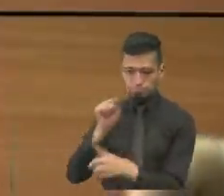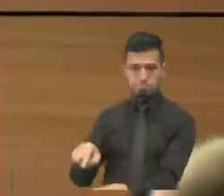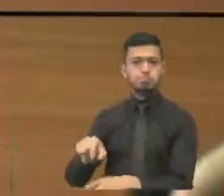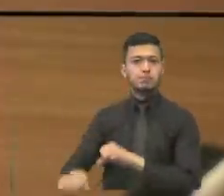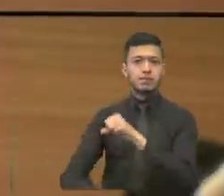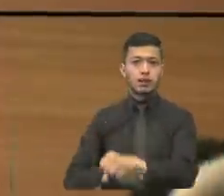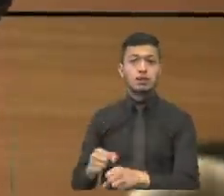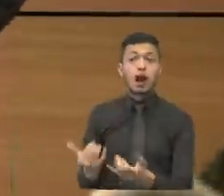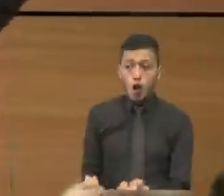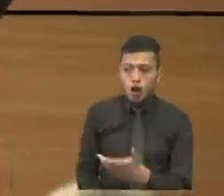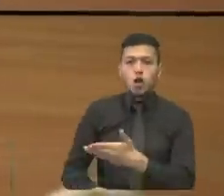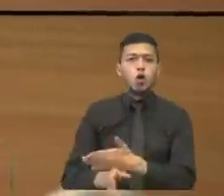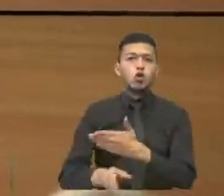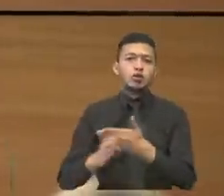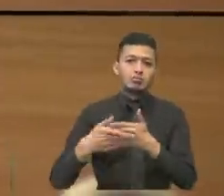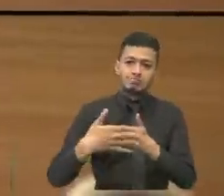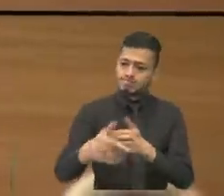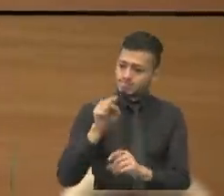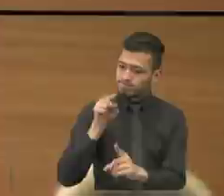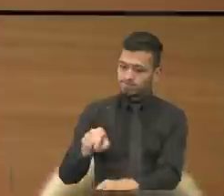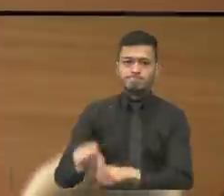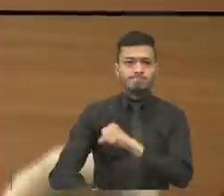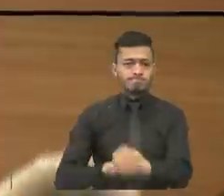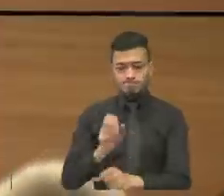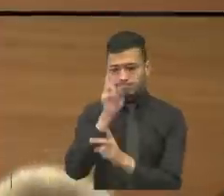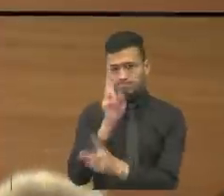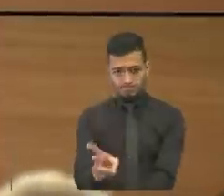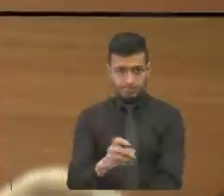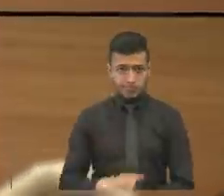lleva por lo menos